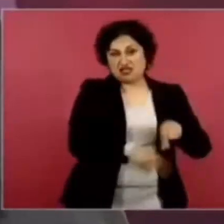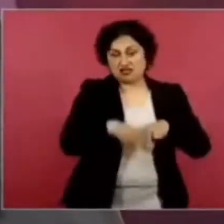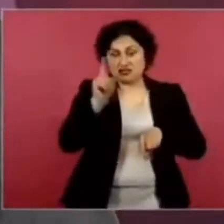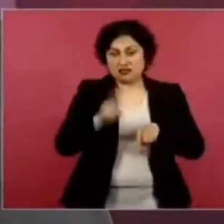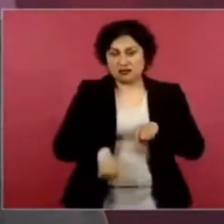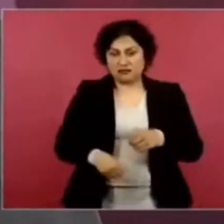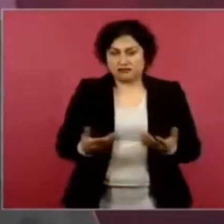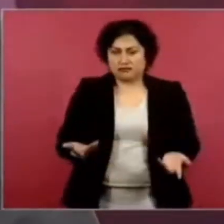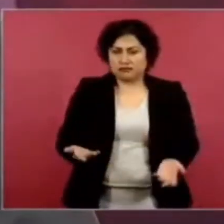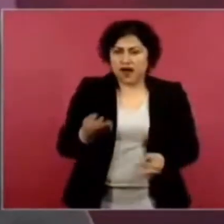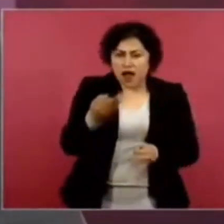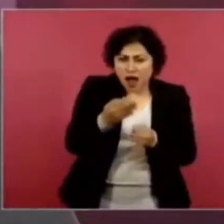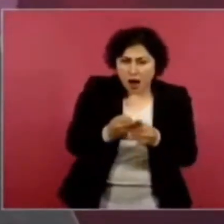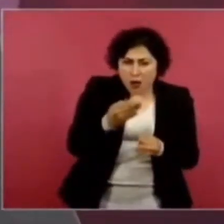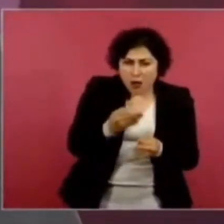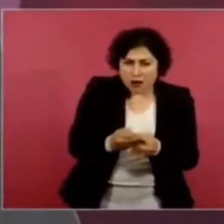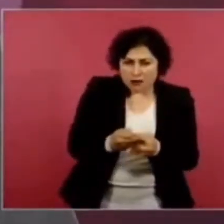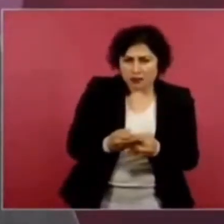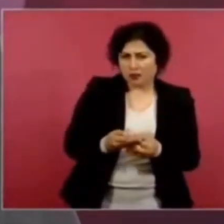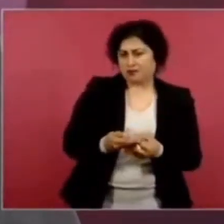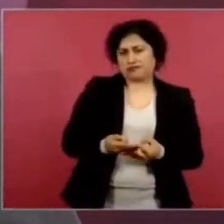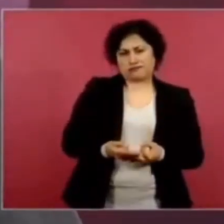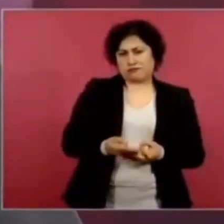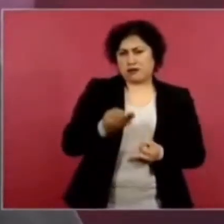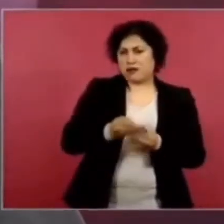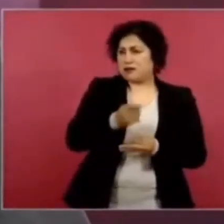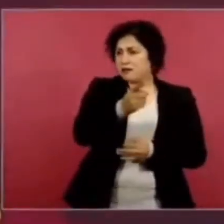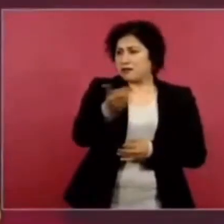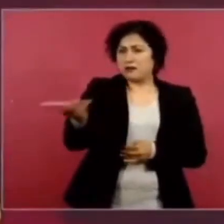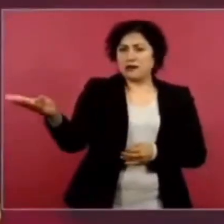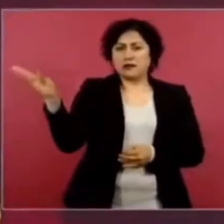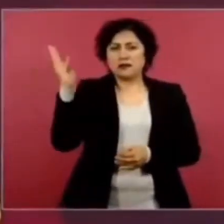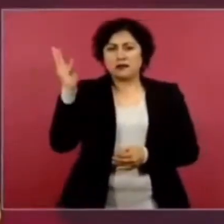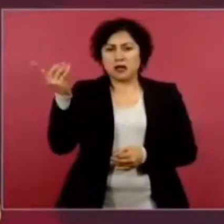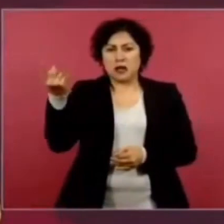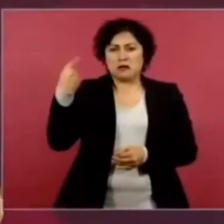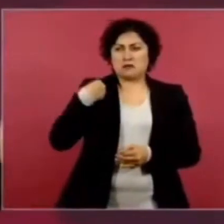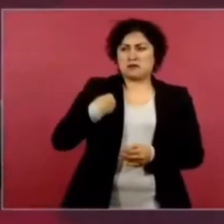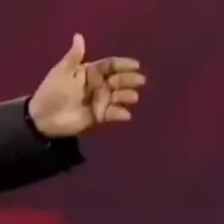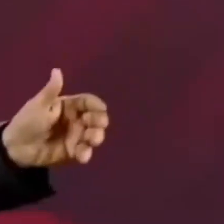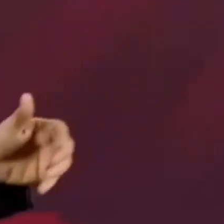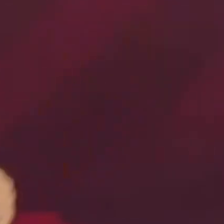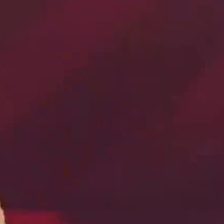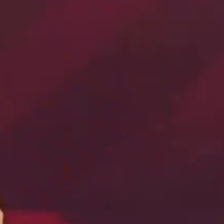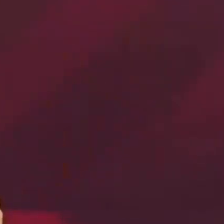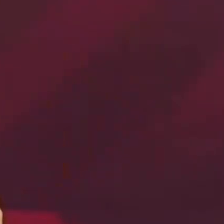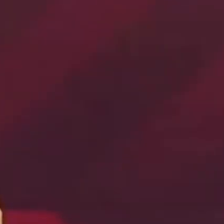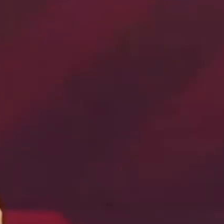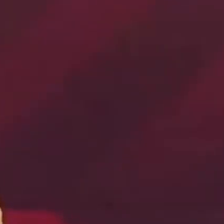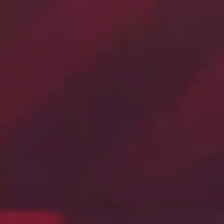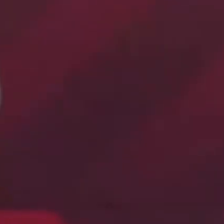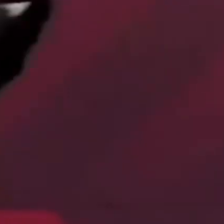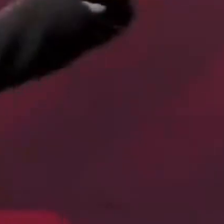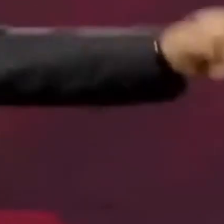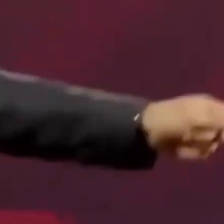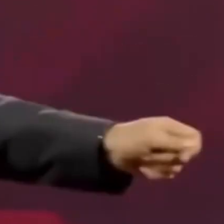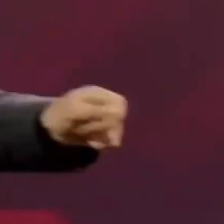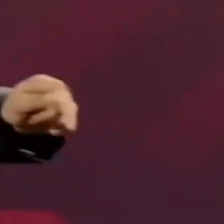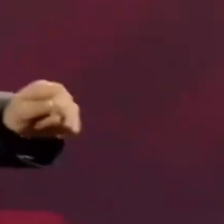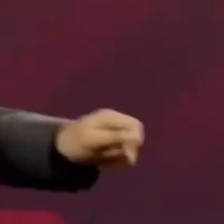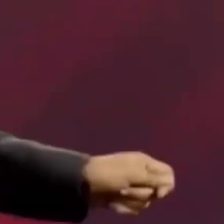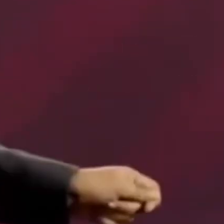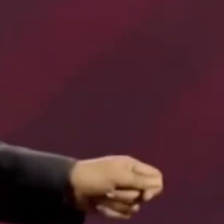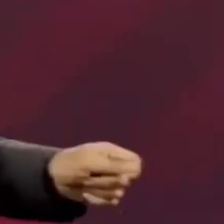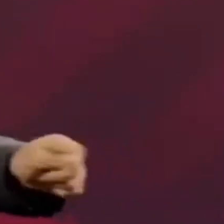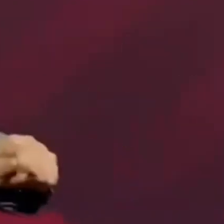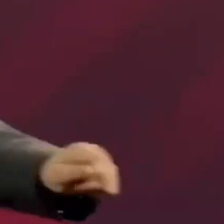Ahora le mientan la madre al presidente. No pasa nada. Abren el